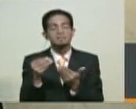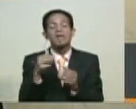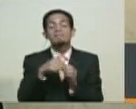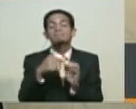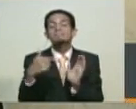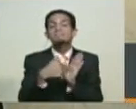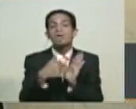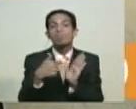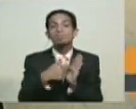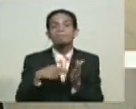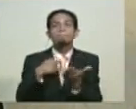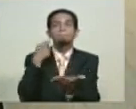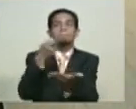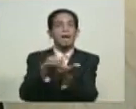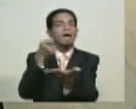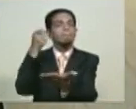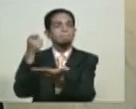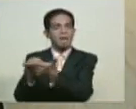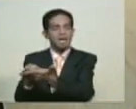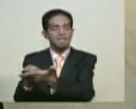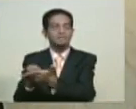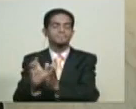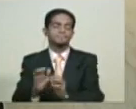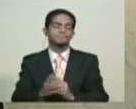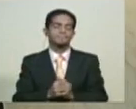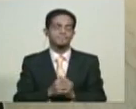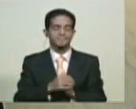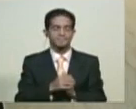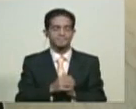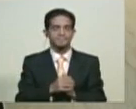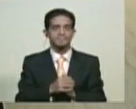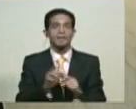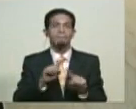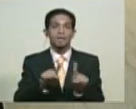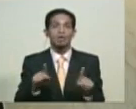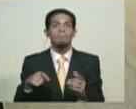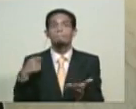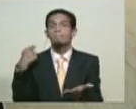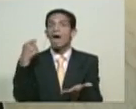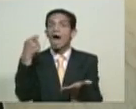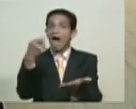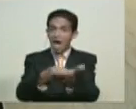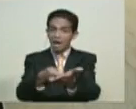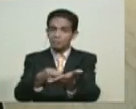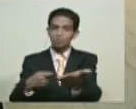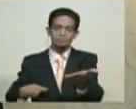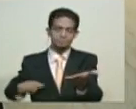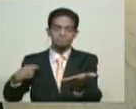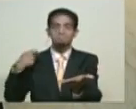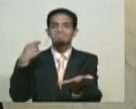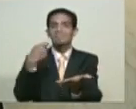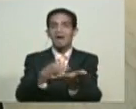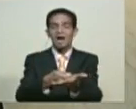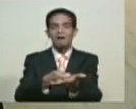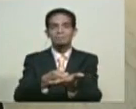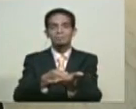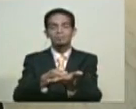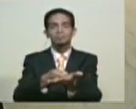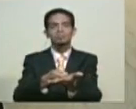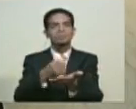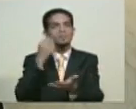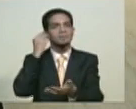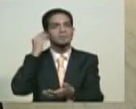Otras modalidades se pudieron haber tomado, pero pagamos constante y sonante en el momento en que no ingresaba un dólar al